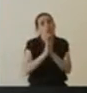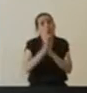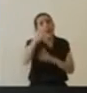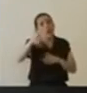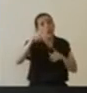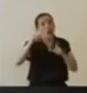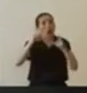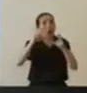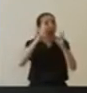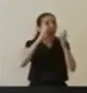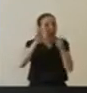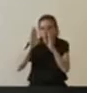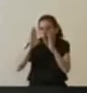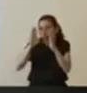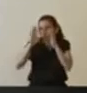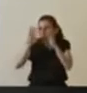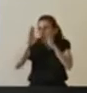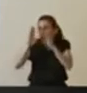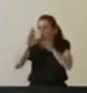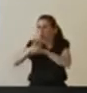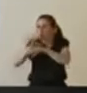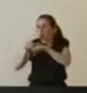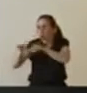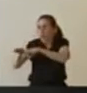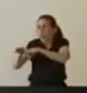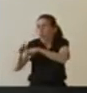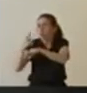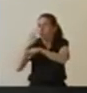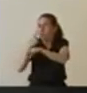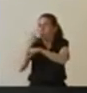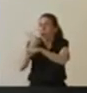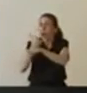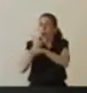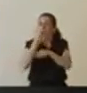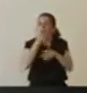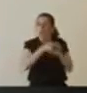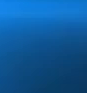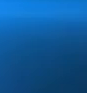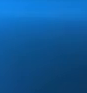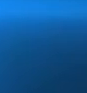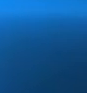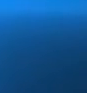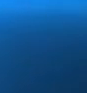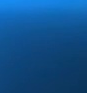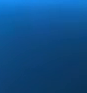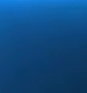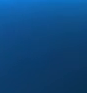hacia el nuevo virus y recordemos que la gripe tiene una estrategia de vacunación y en Argentina está disponible.